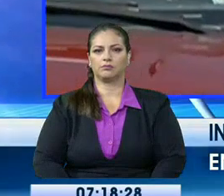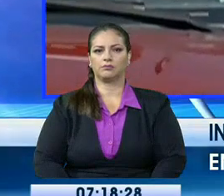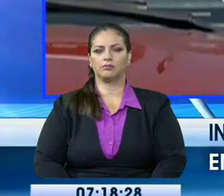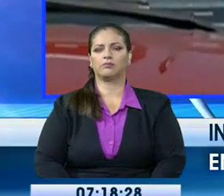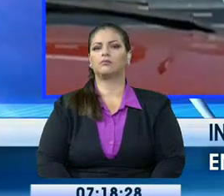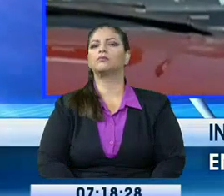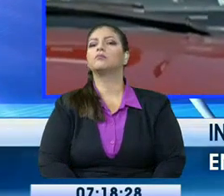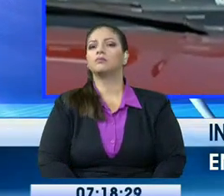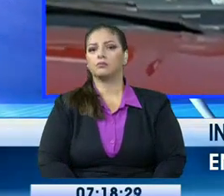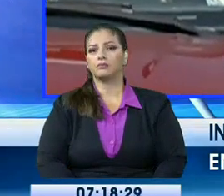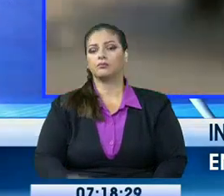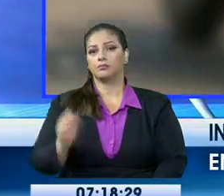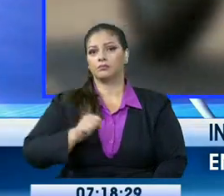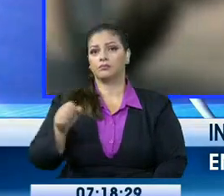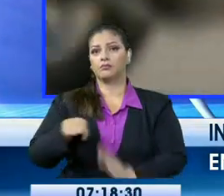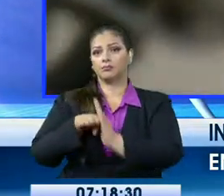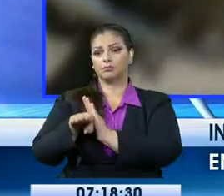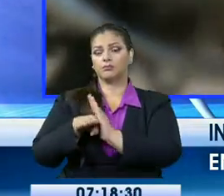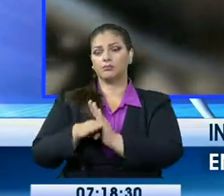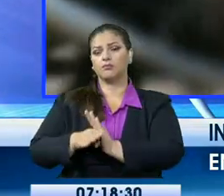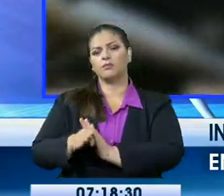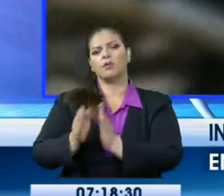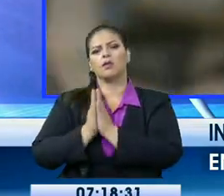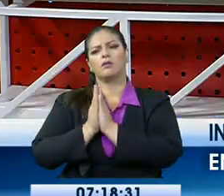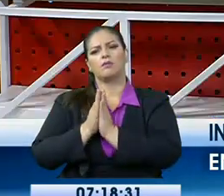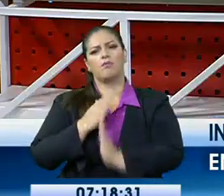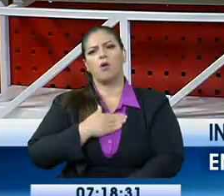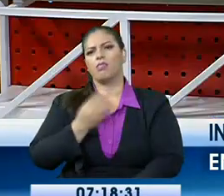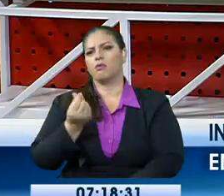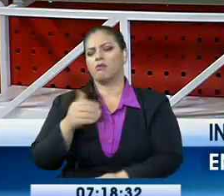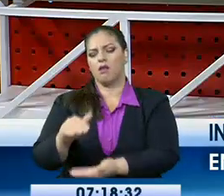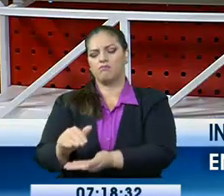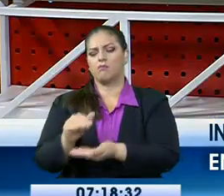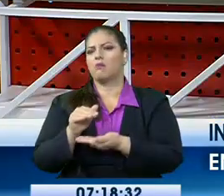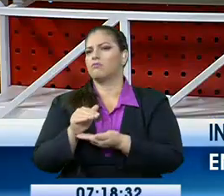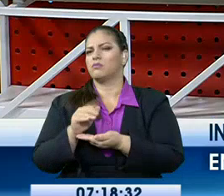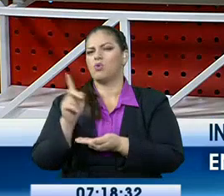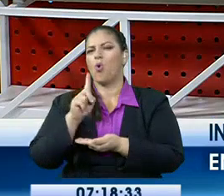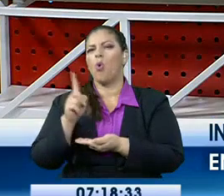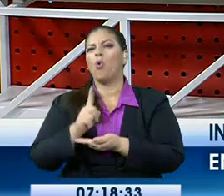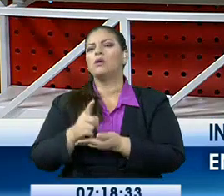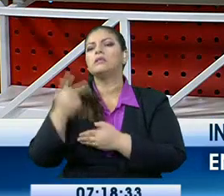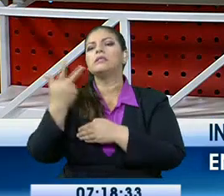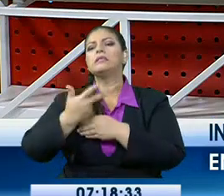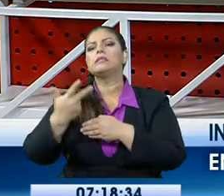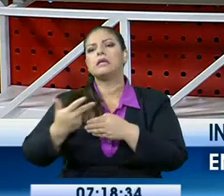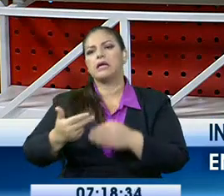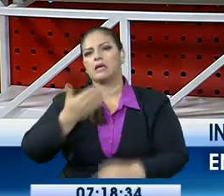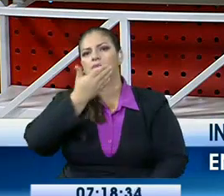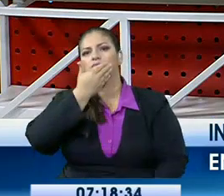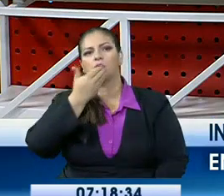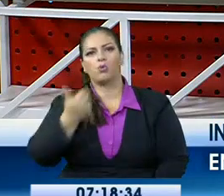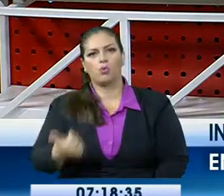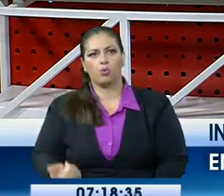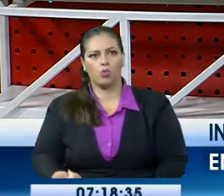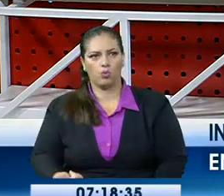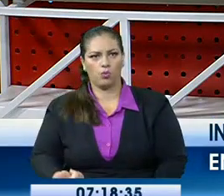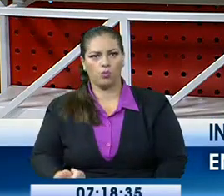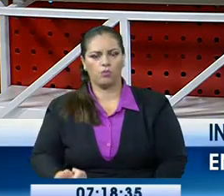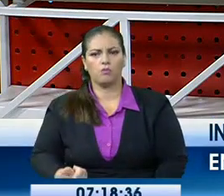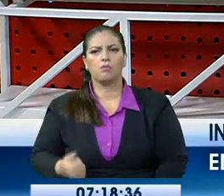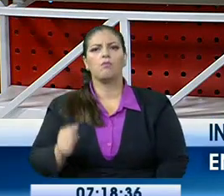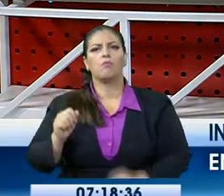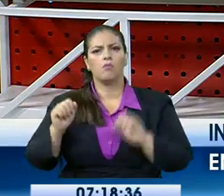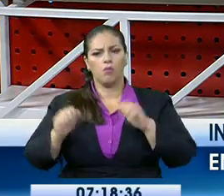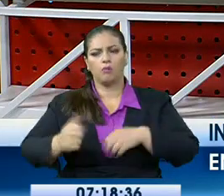le está devengando o de descontando. De su cuenta corriente. Ese billete ya no está en su cuenta, está en ese